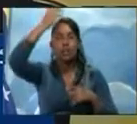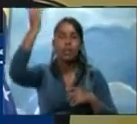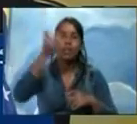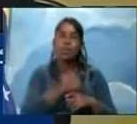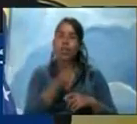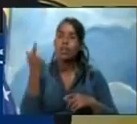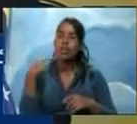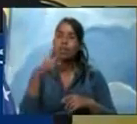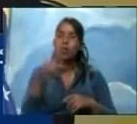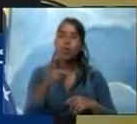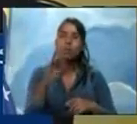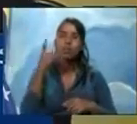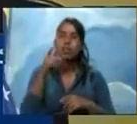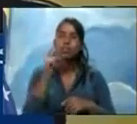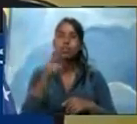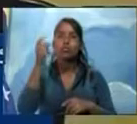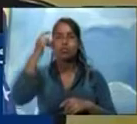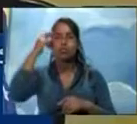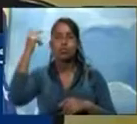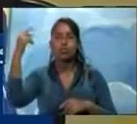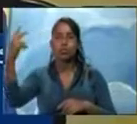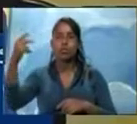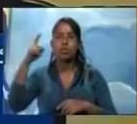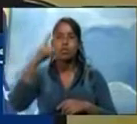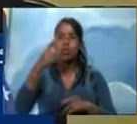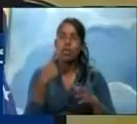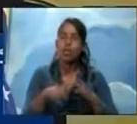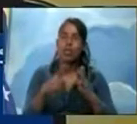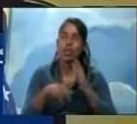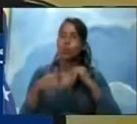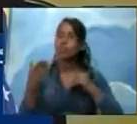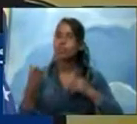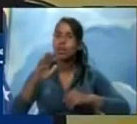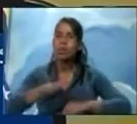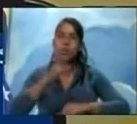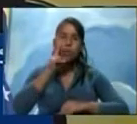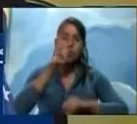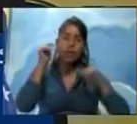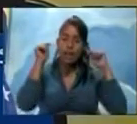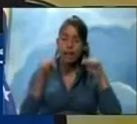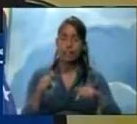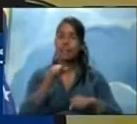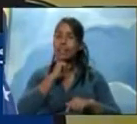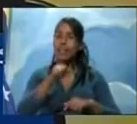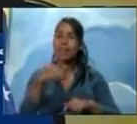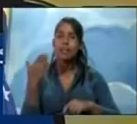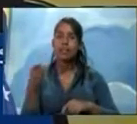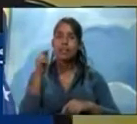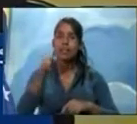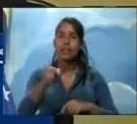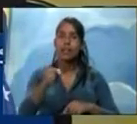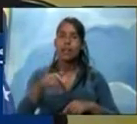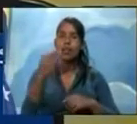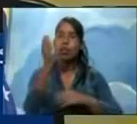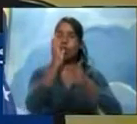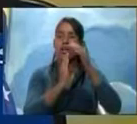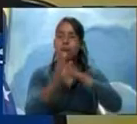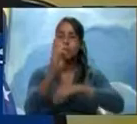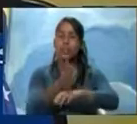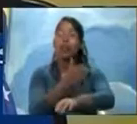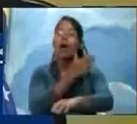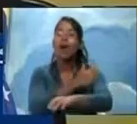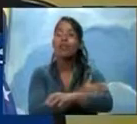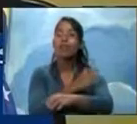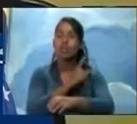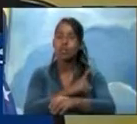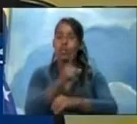Babilonia, tuvo Daniel un sueño. Una de las cosas que podemos observar acá es que en los capítulos